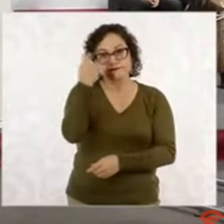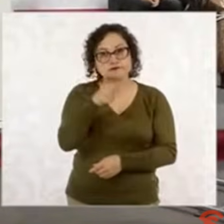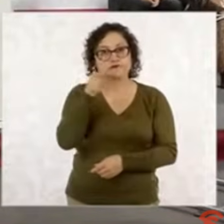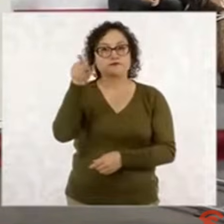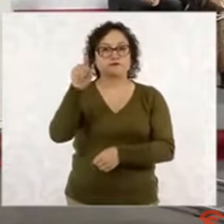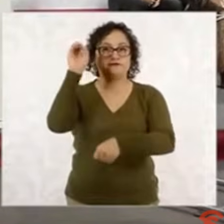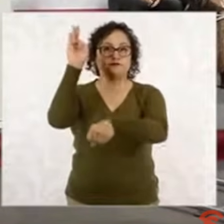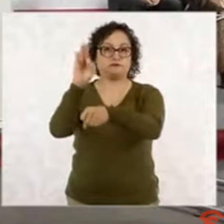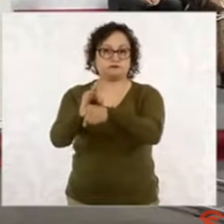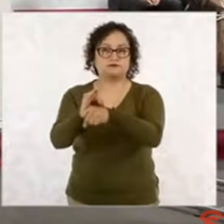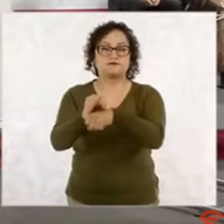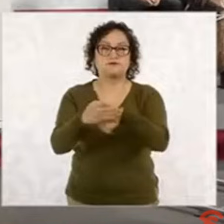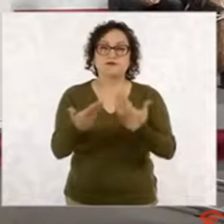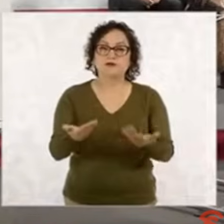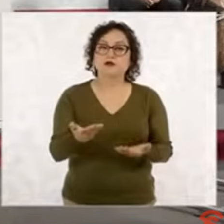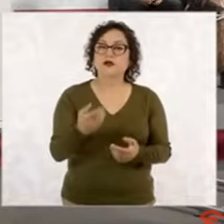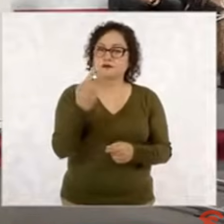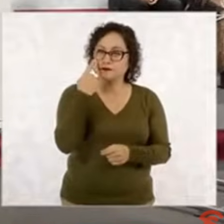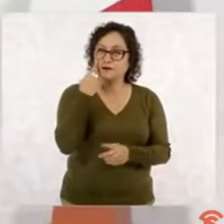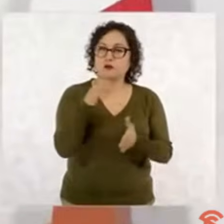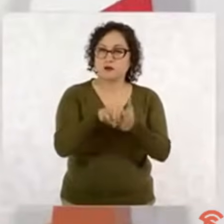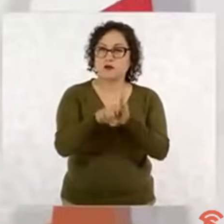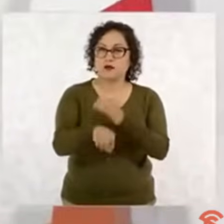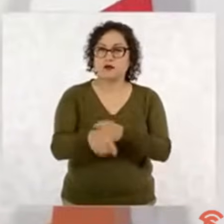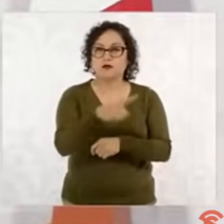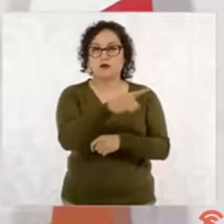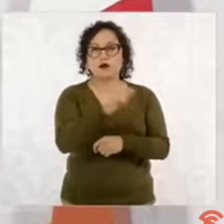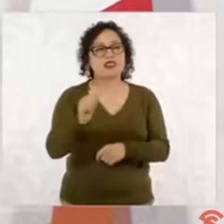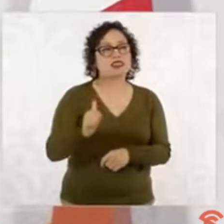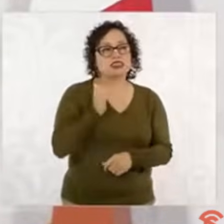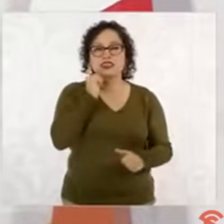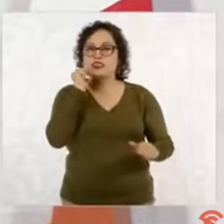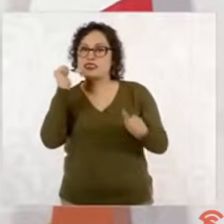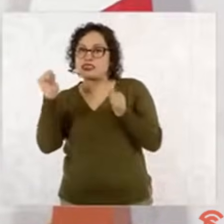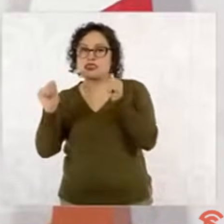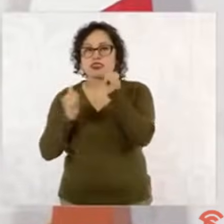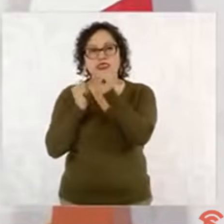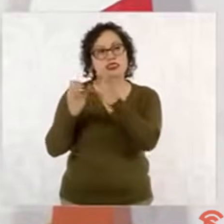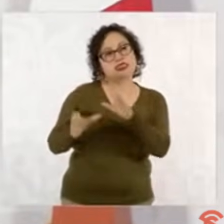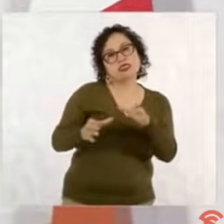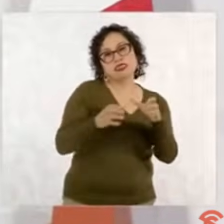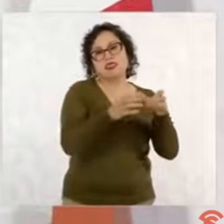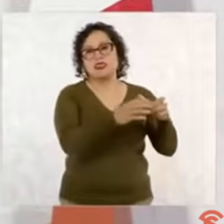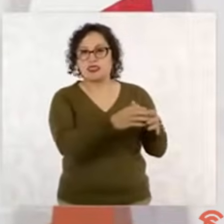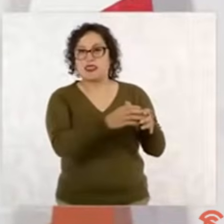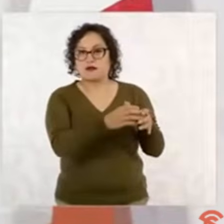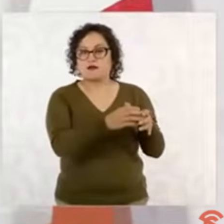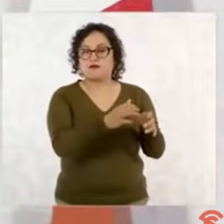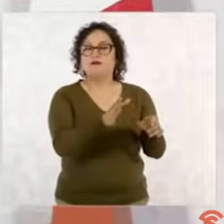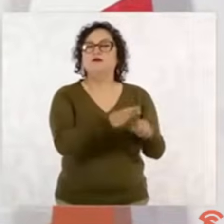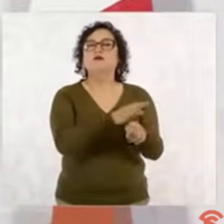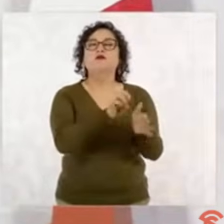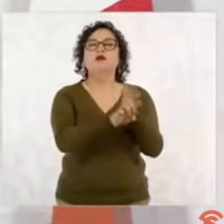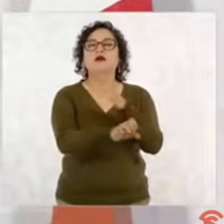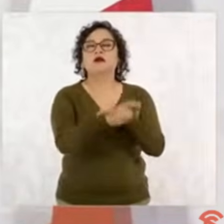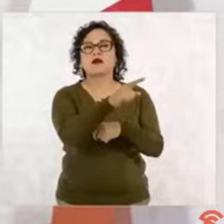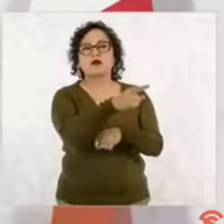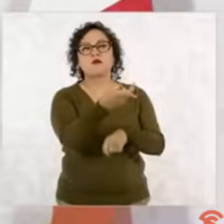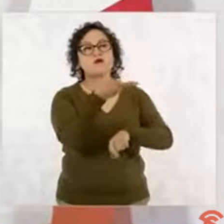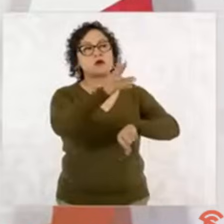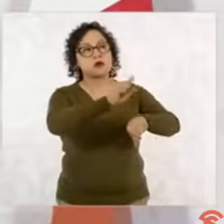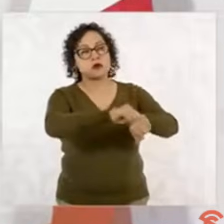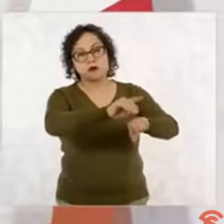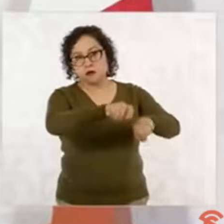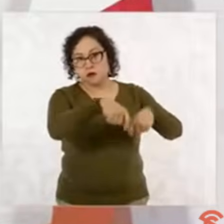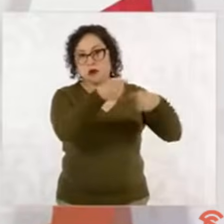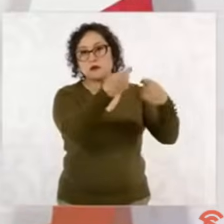estamos evitando el acaparamiento, ya no se pueden mantener títulos de concesión que son